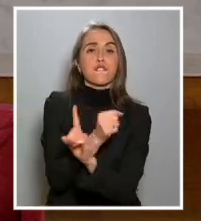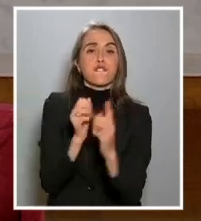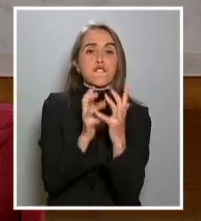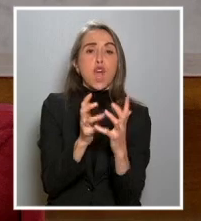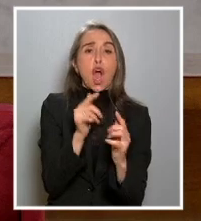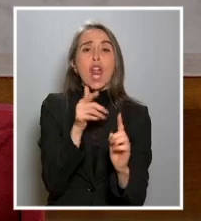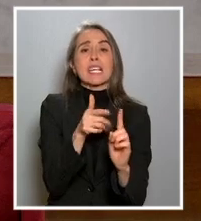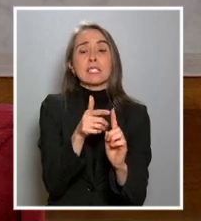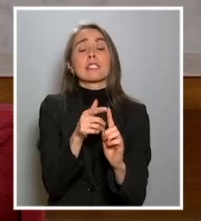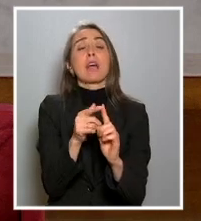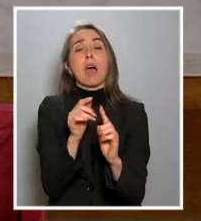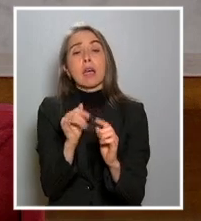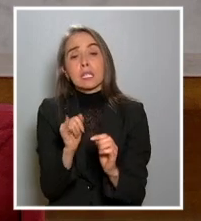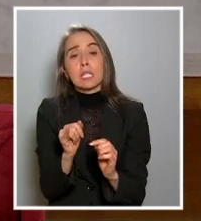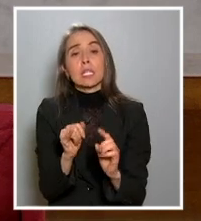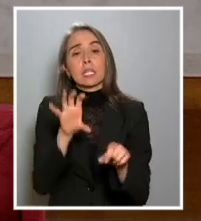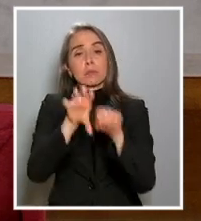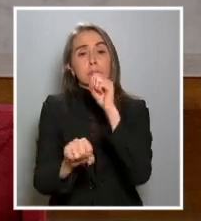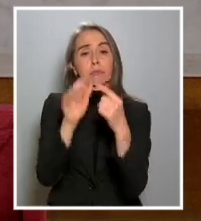y discriminación.